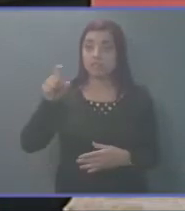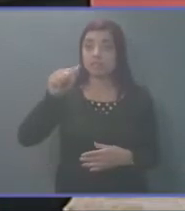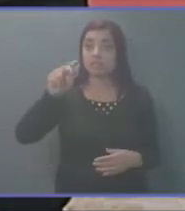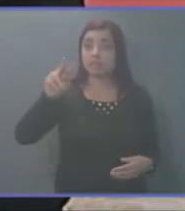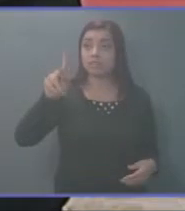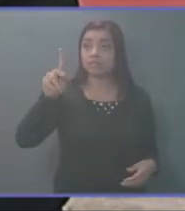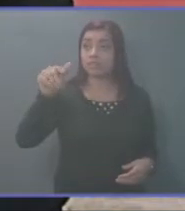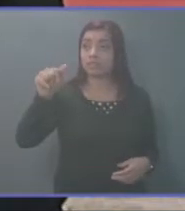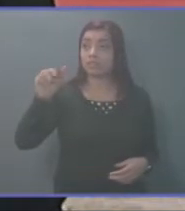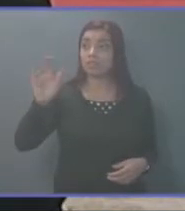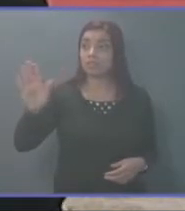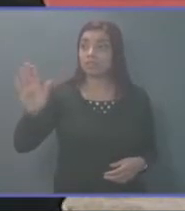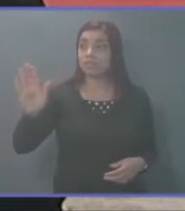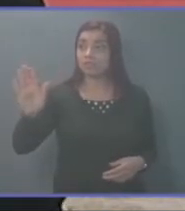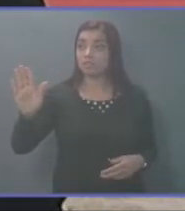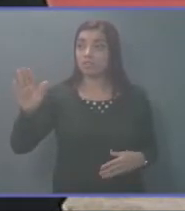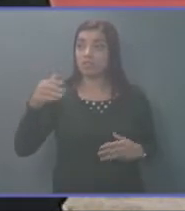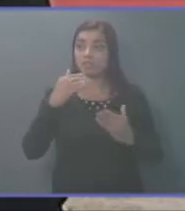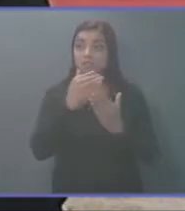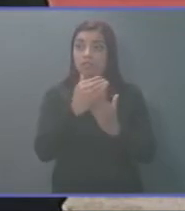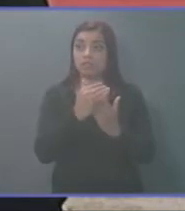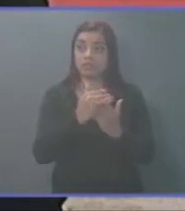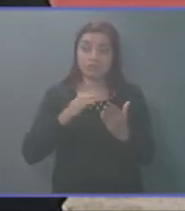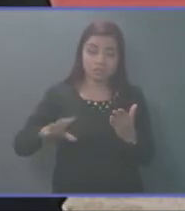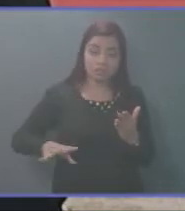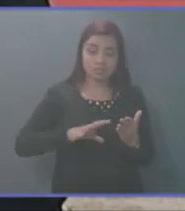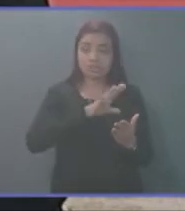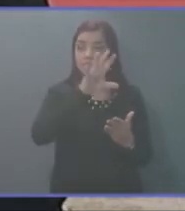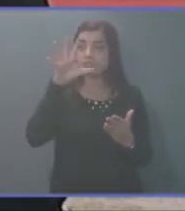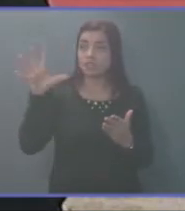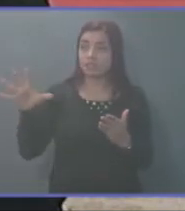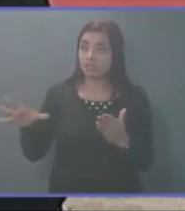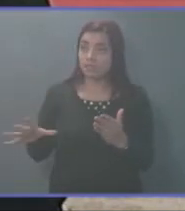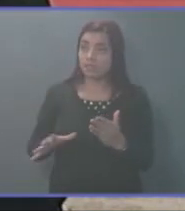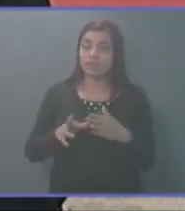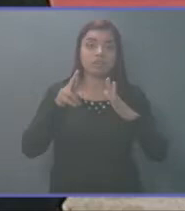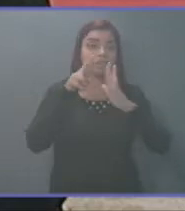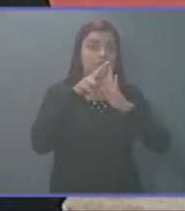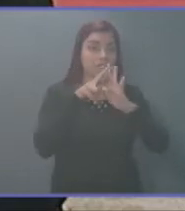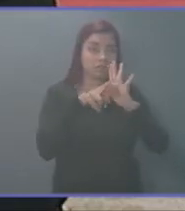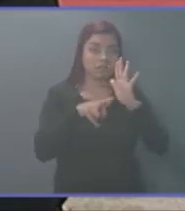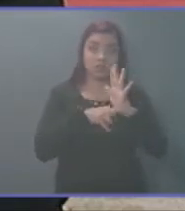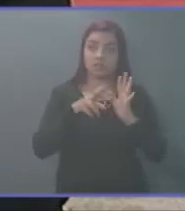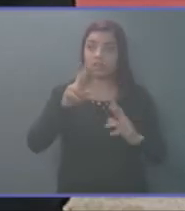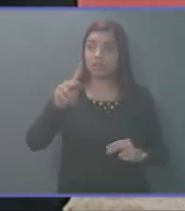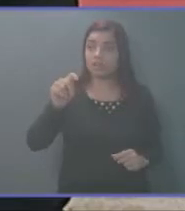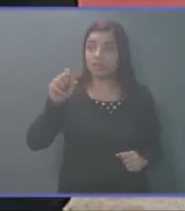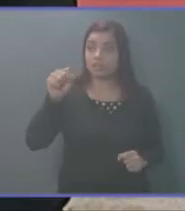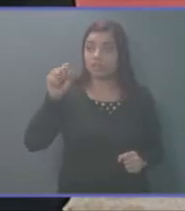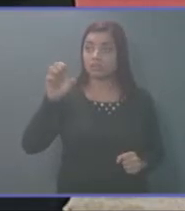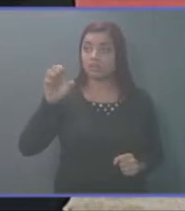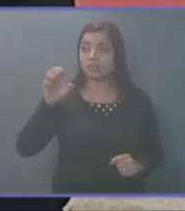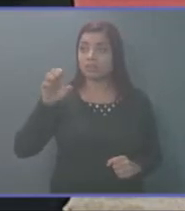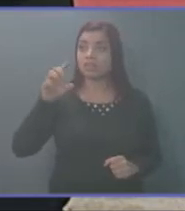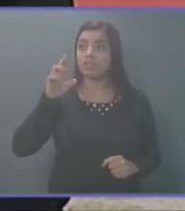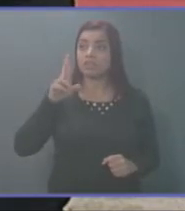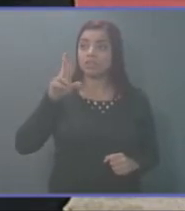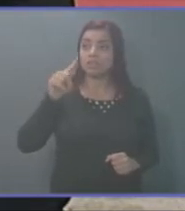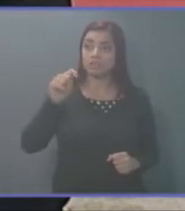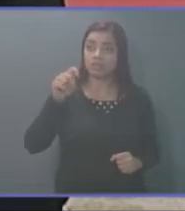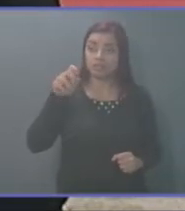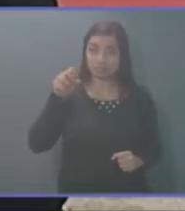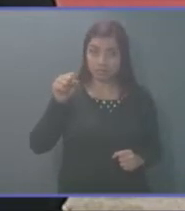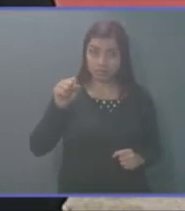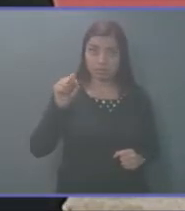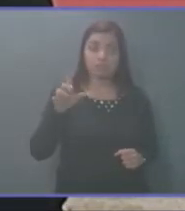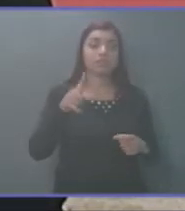Lo establece, ¿verdad?, todo el marco reglamentario que está al respecto. El RTS,